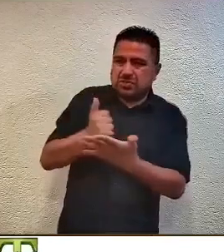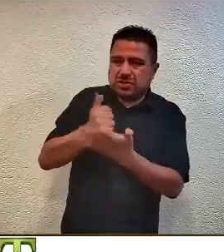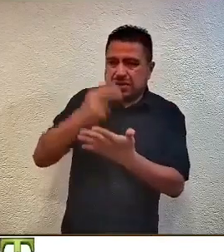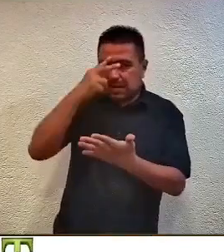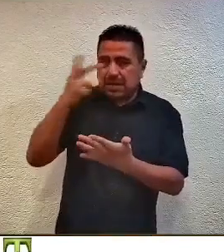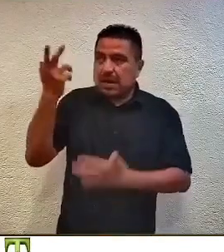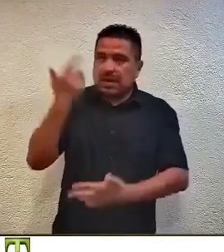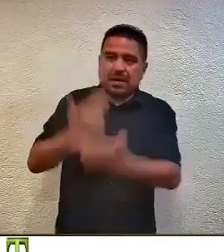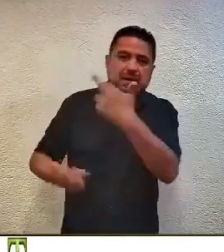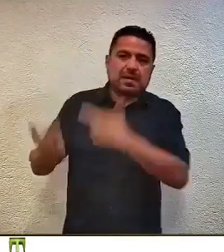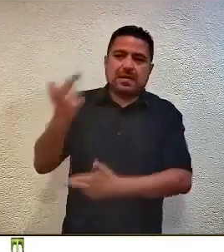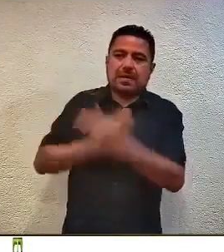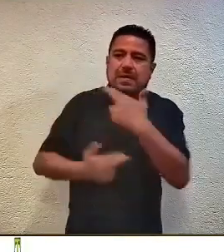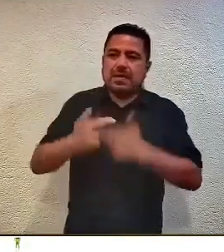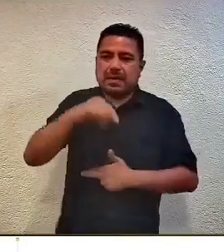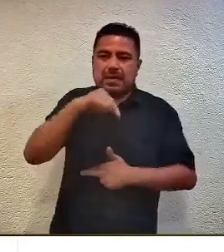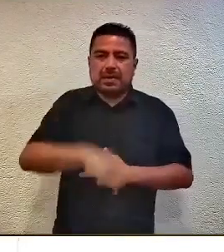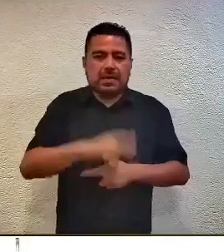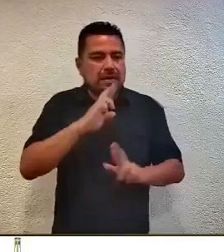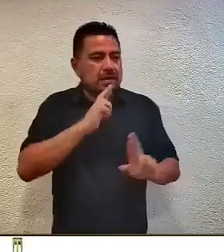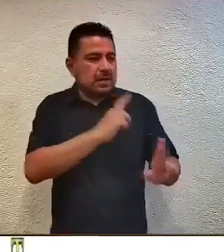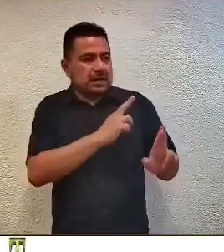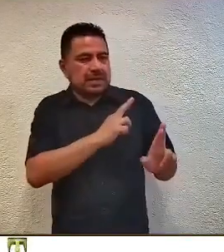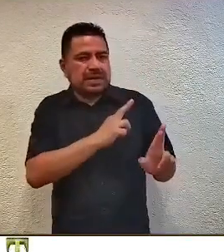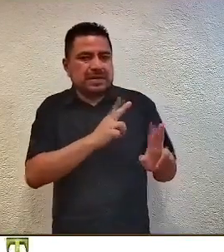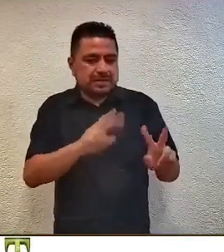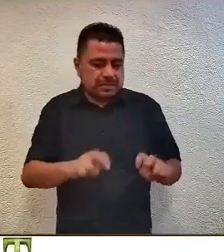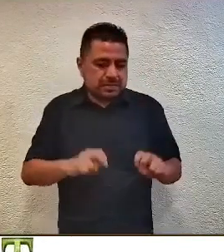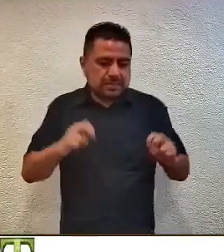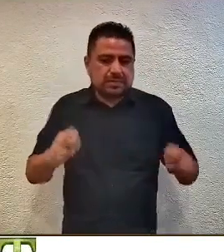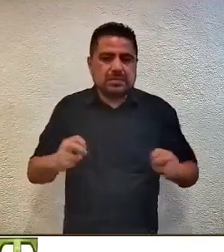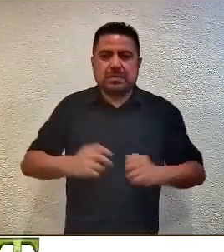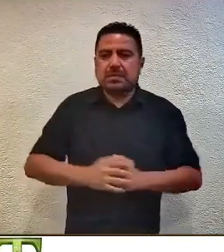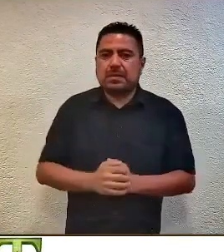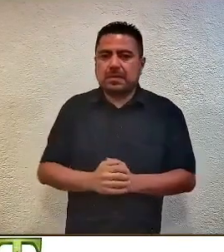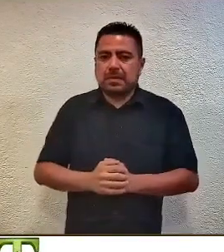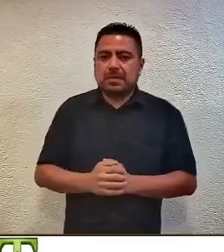primera resolución de este pleno.